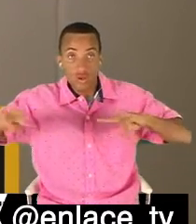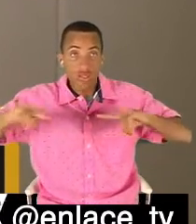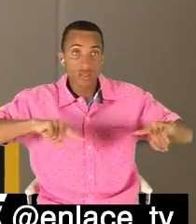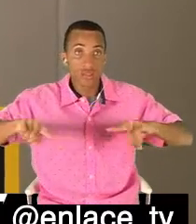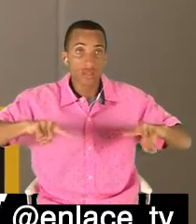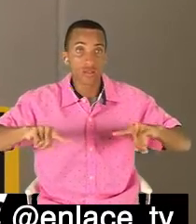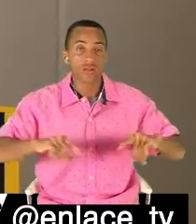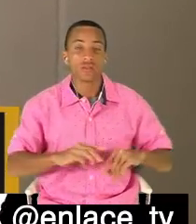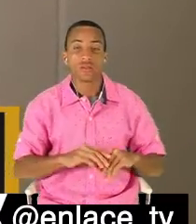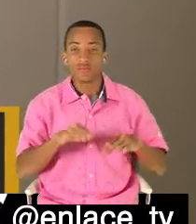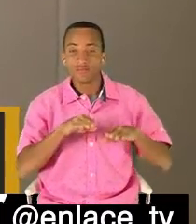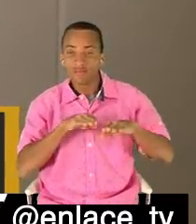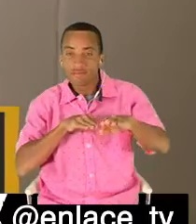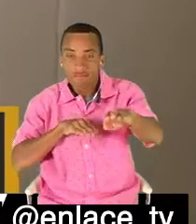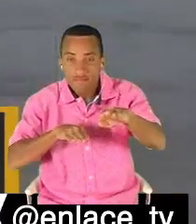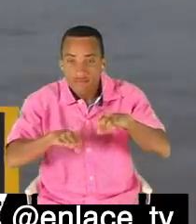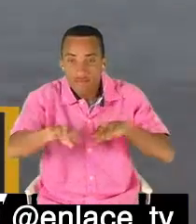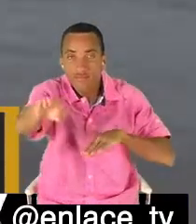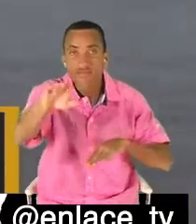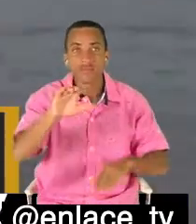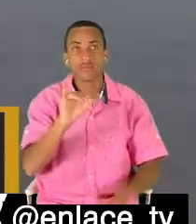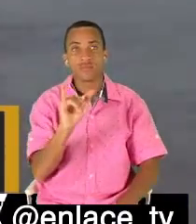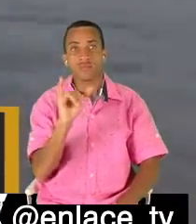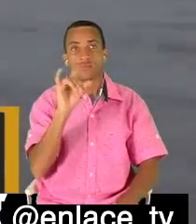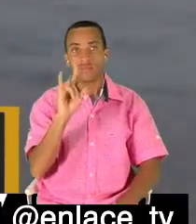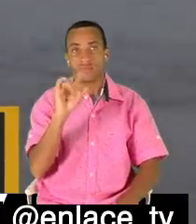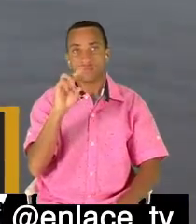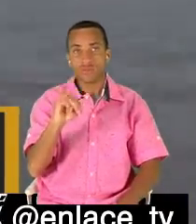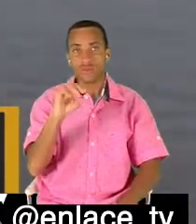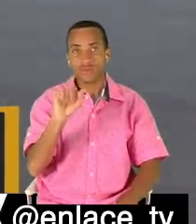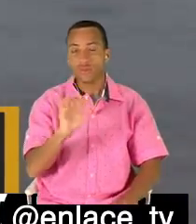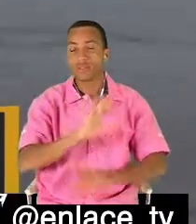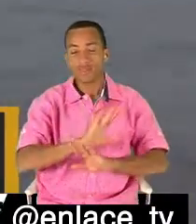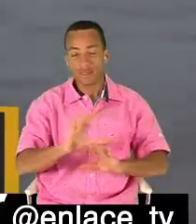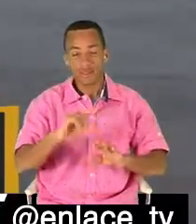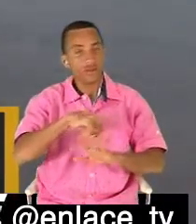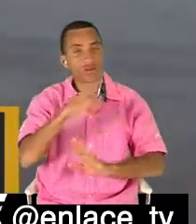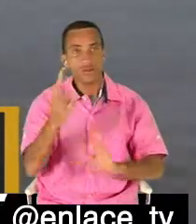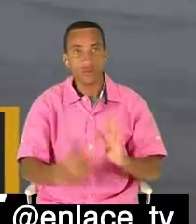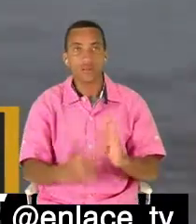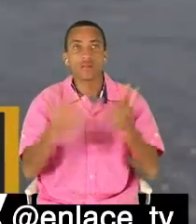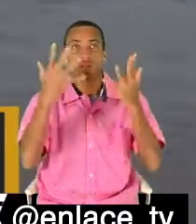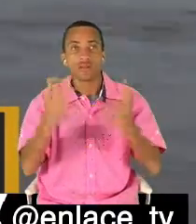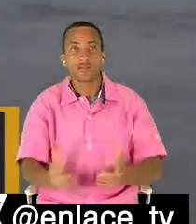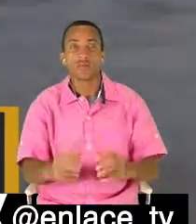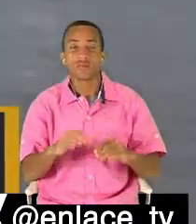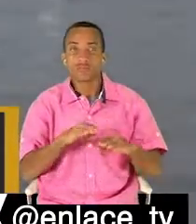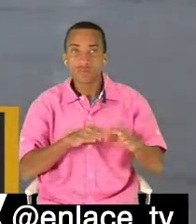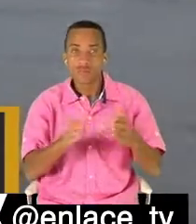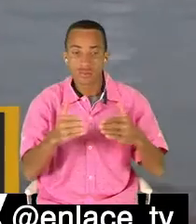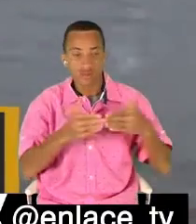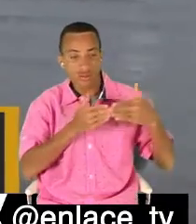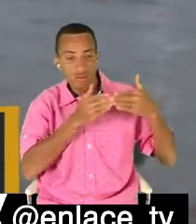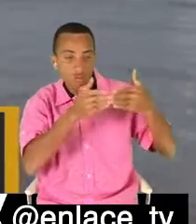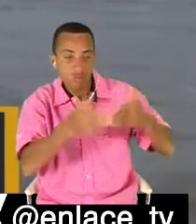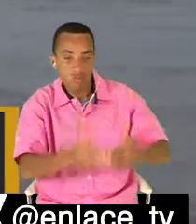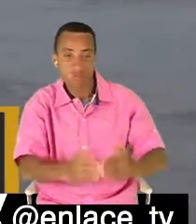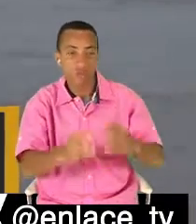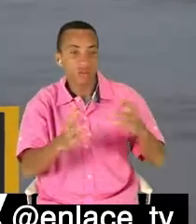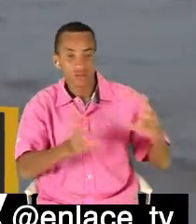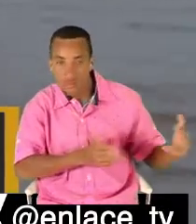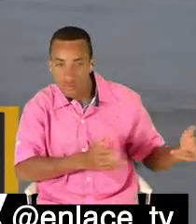se termine y esté activada. No es cónsono tener un municipio que queremos conectar con el mundo con una hidrovía como es el río Magdalena, que ya te conecta